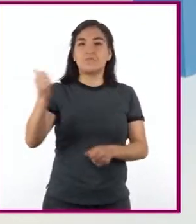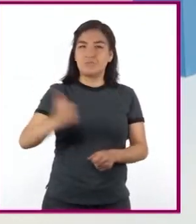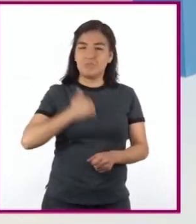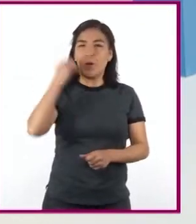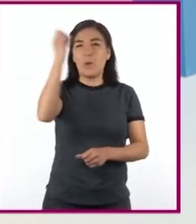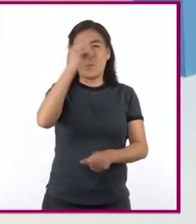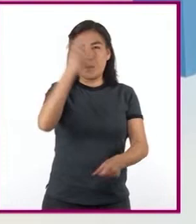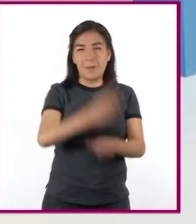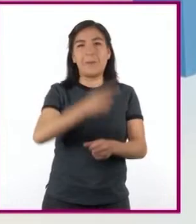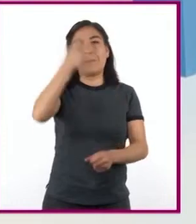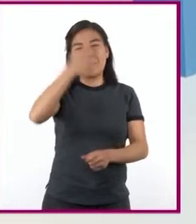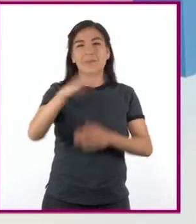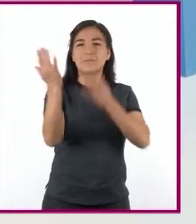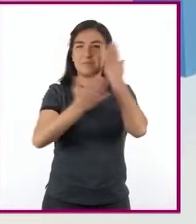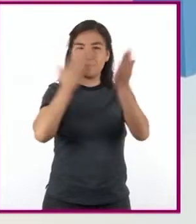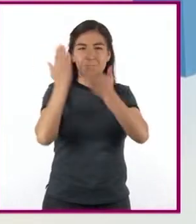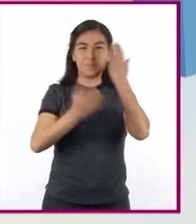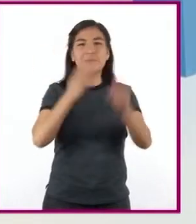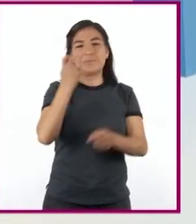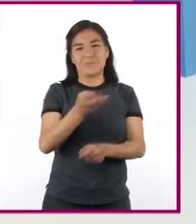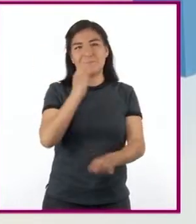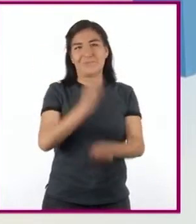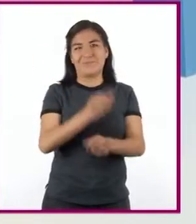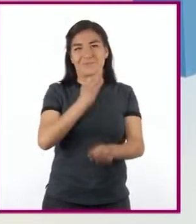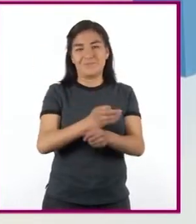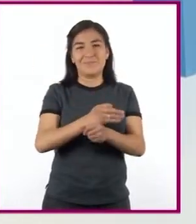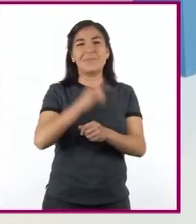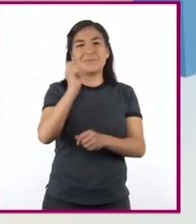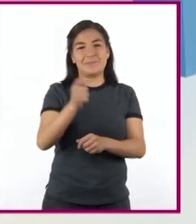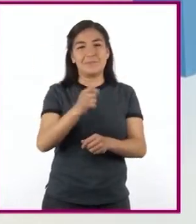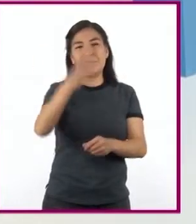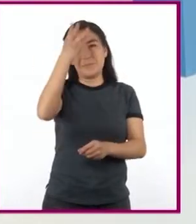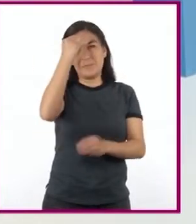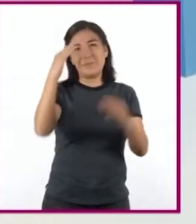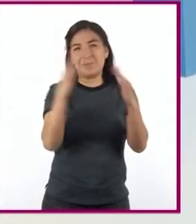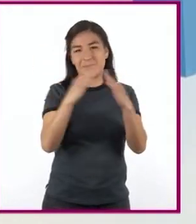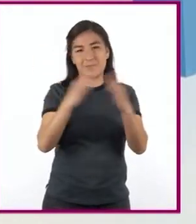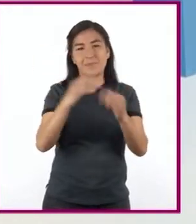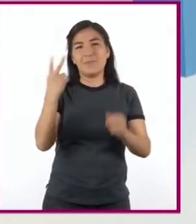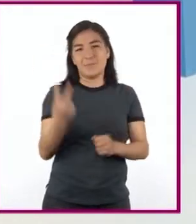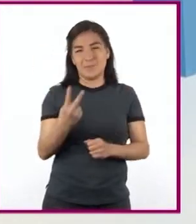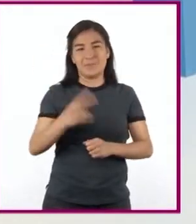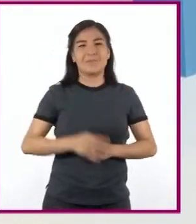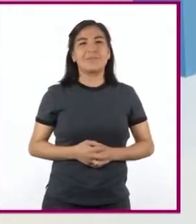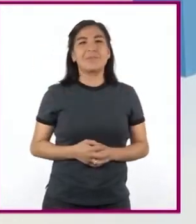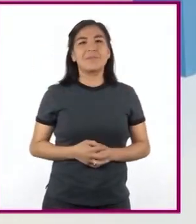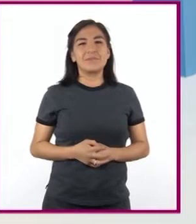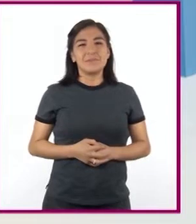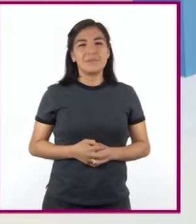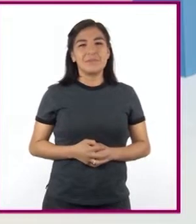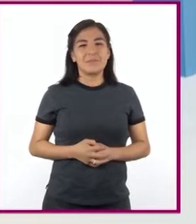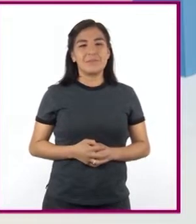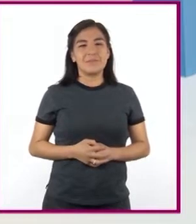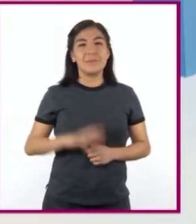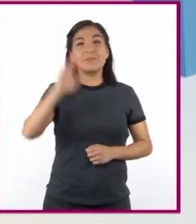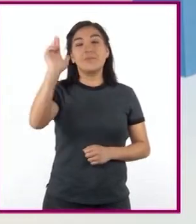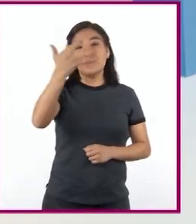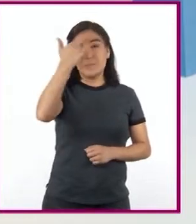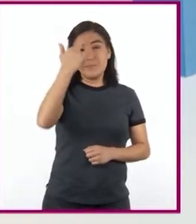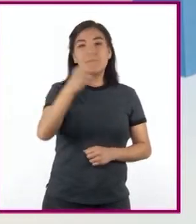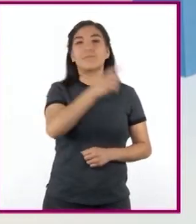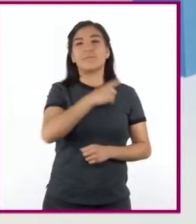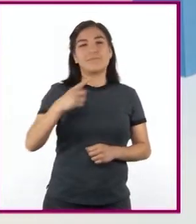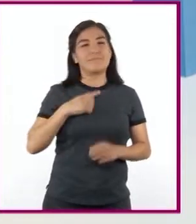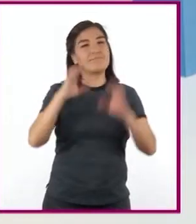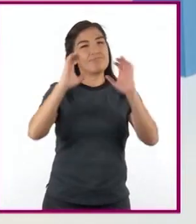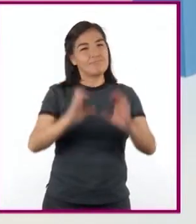oportunidad de estudiar en esta modalidad a través de Aprende en Casa 2. Recuerden mantener la